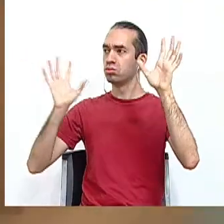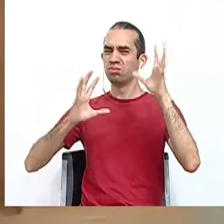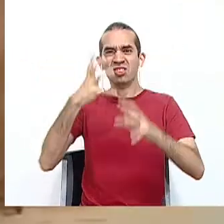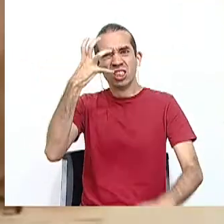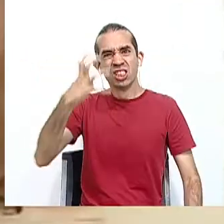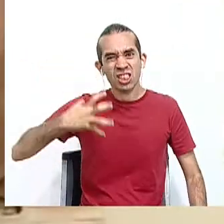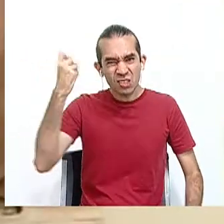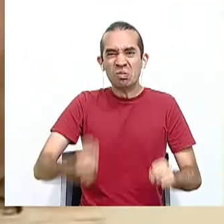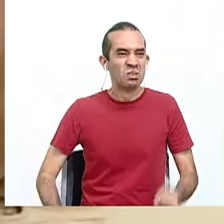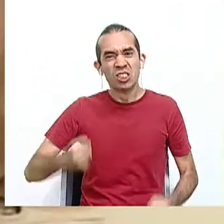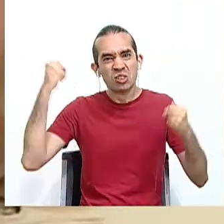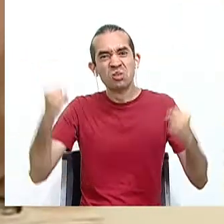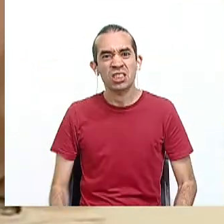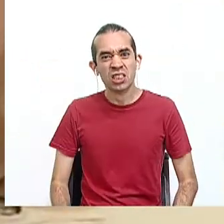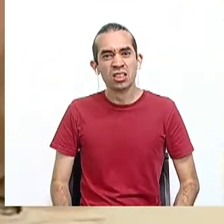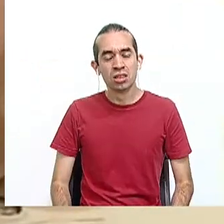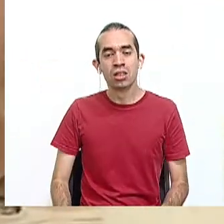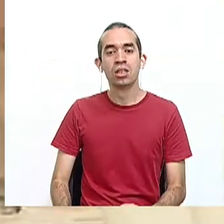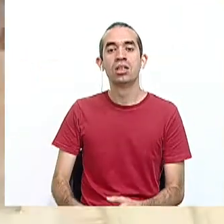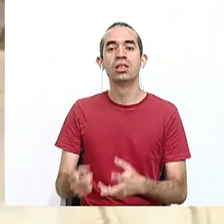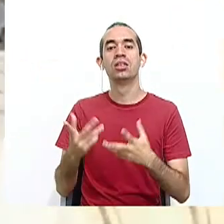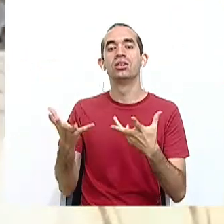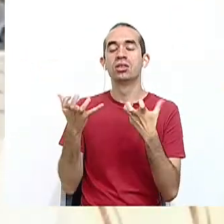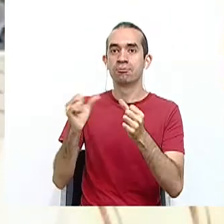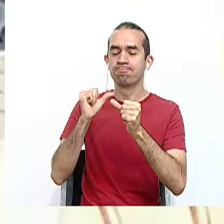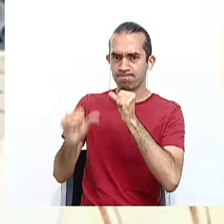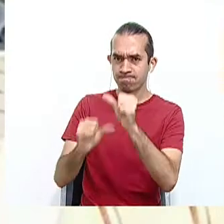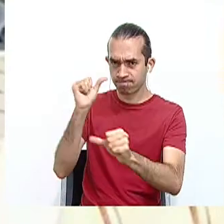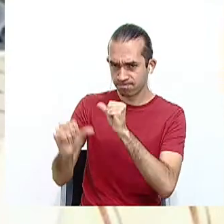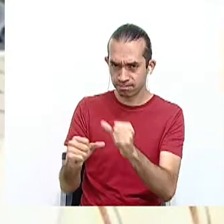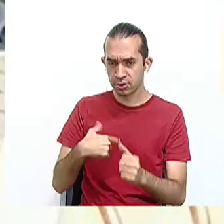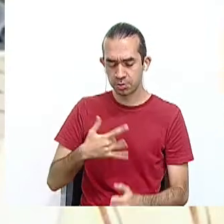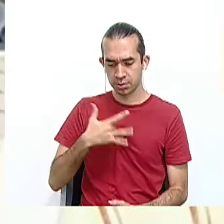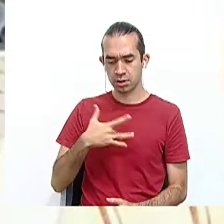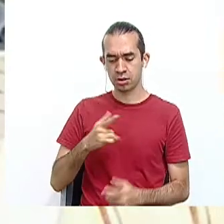cólera renegando. Pienso seguir luchando, me siento una persona